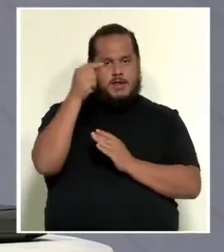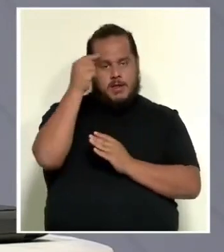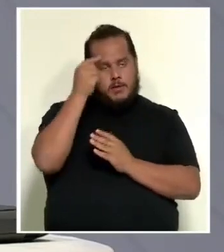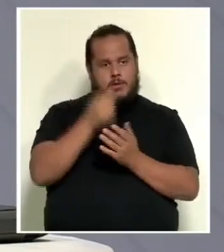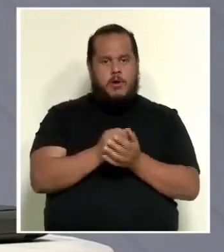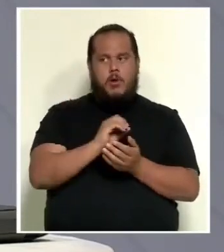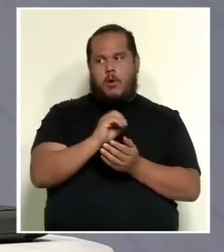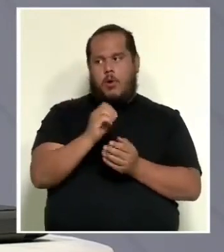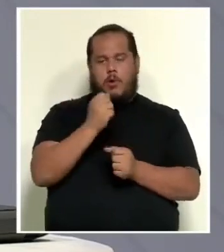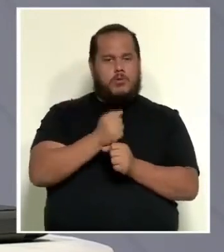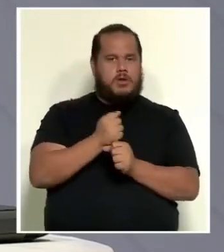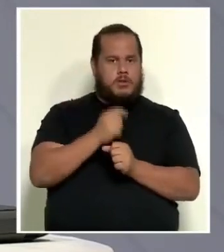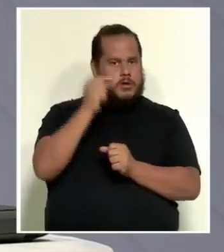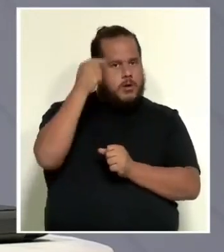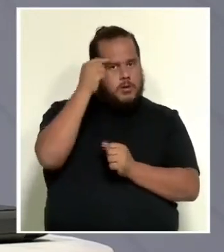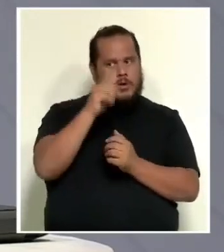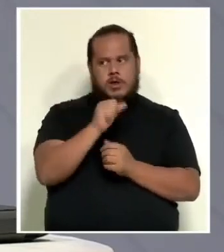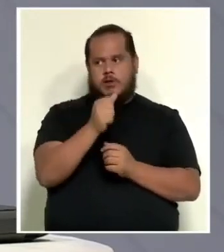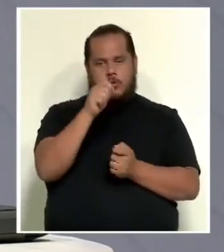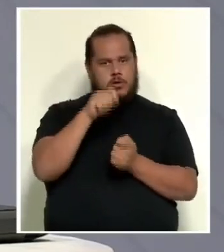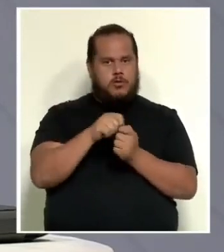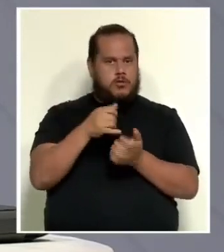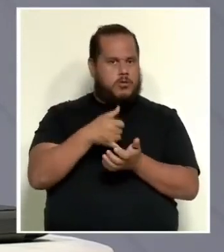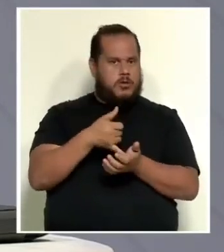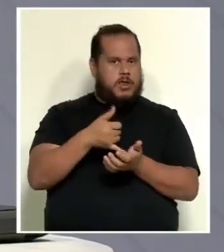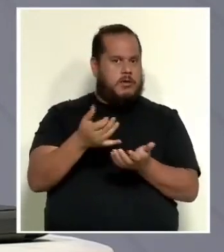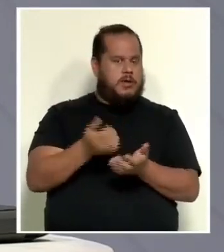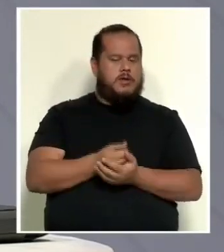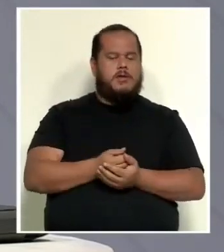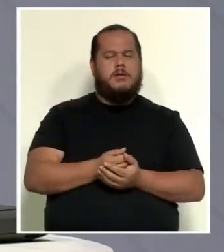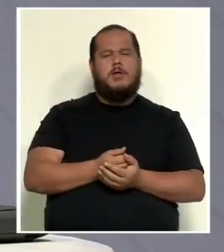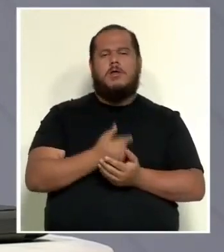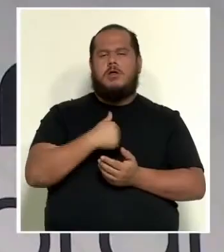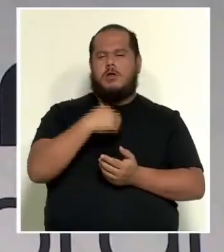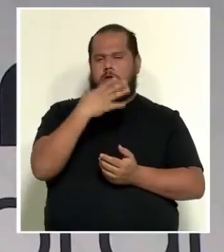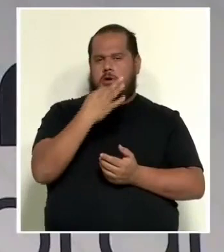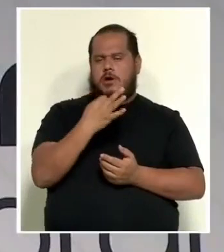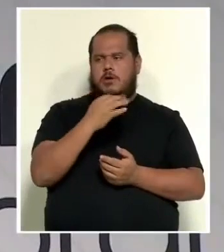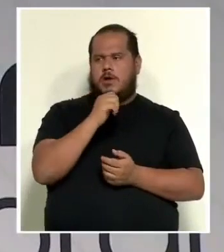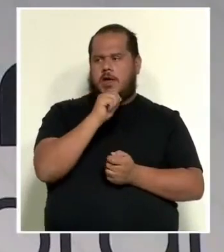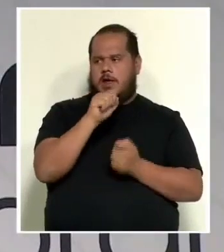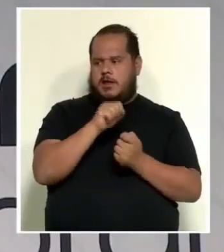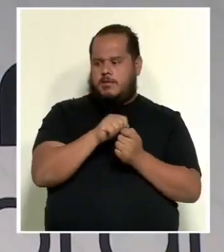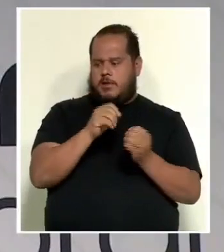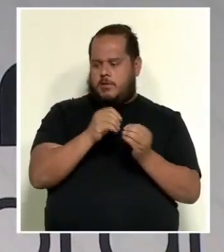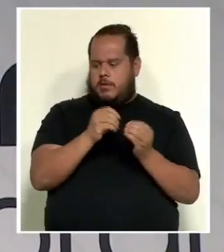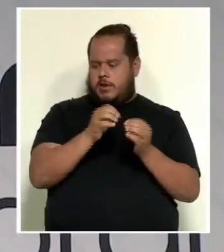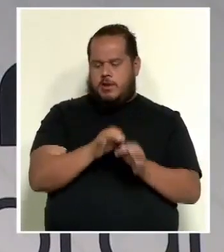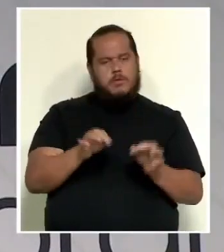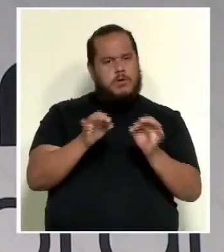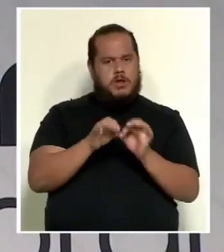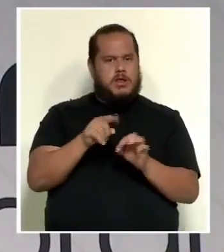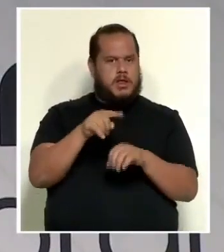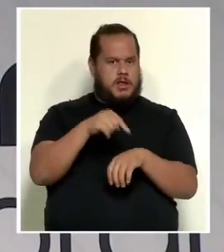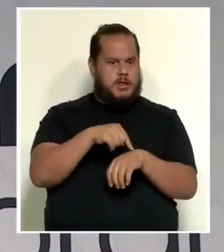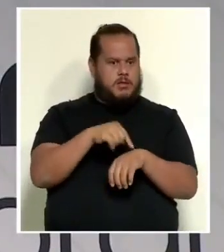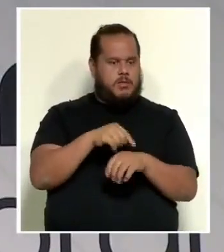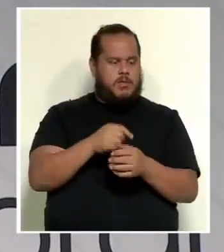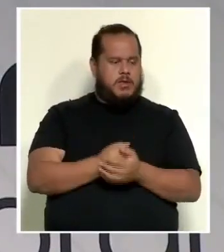o en el funcionamiento del gobierno, que es otro de los puntos débiles, Ronald. Sí, creo que el aspecto más importante en ese